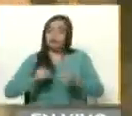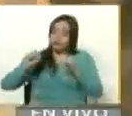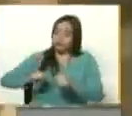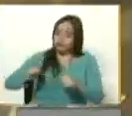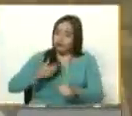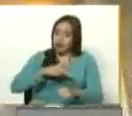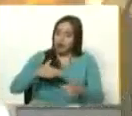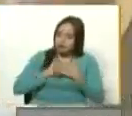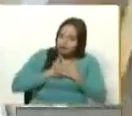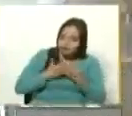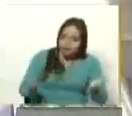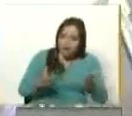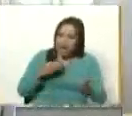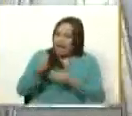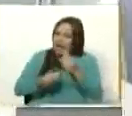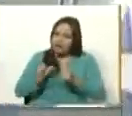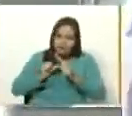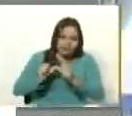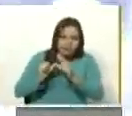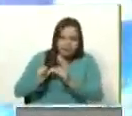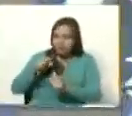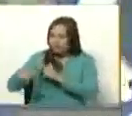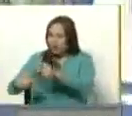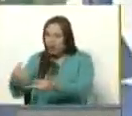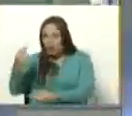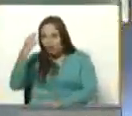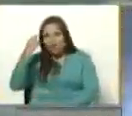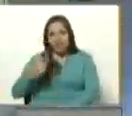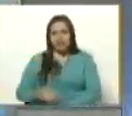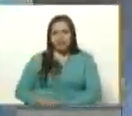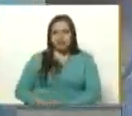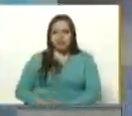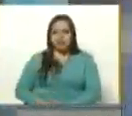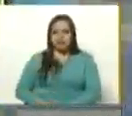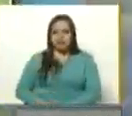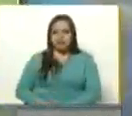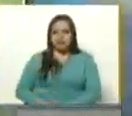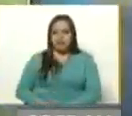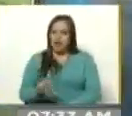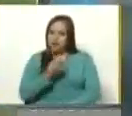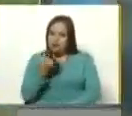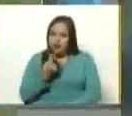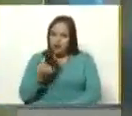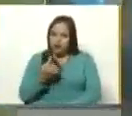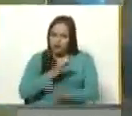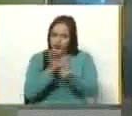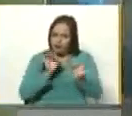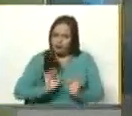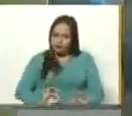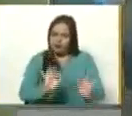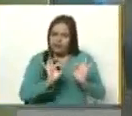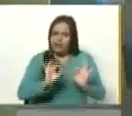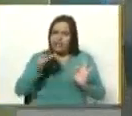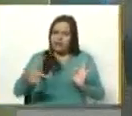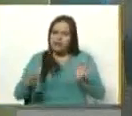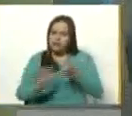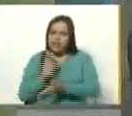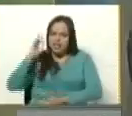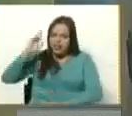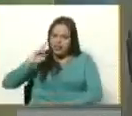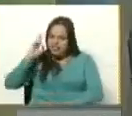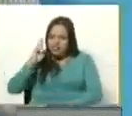hacemos permanentemente. Lo hacemos no solamente con instrumentos específicos, sino en el análisis y